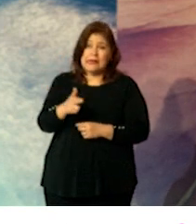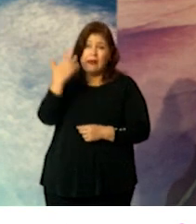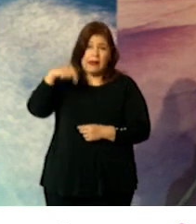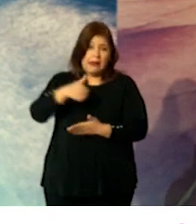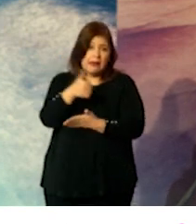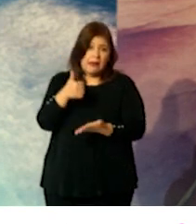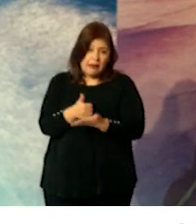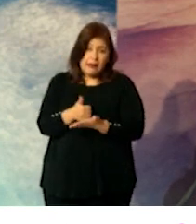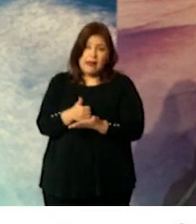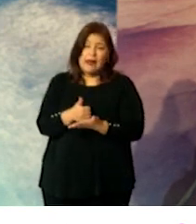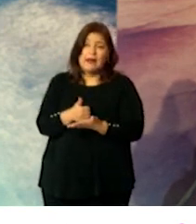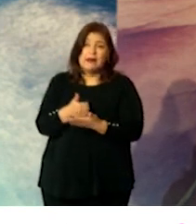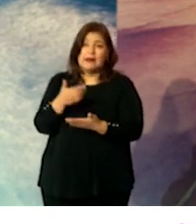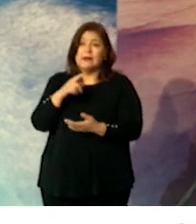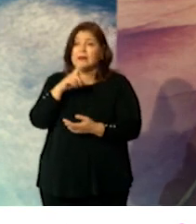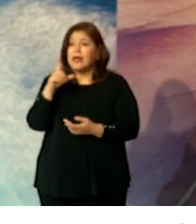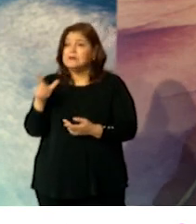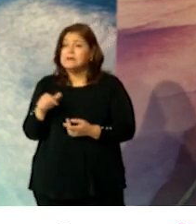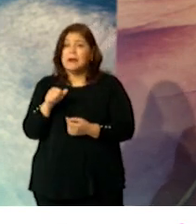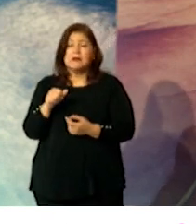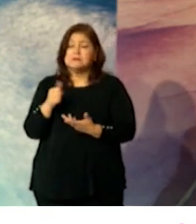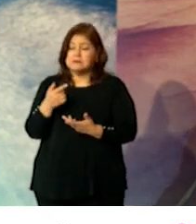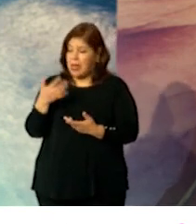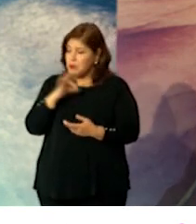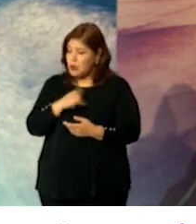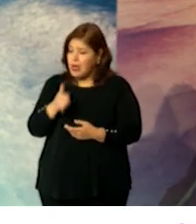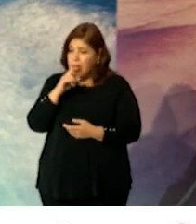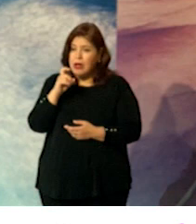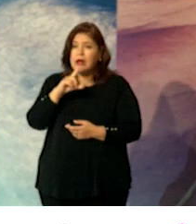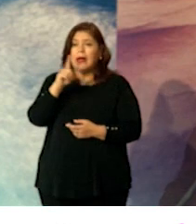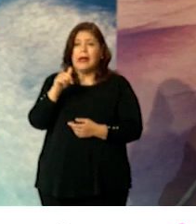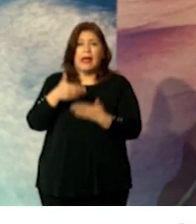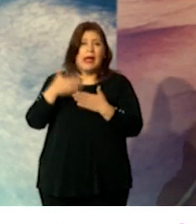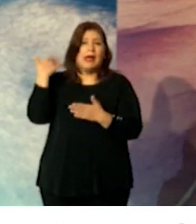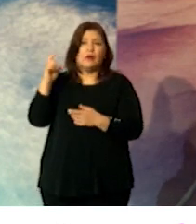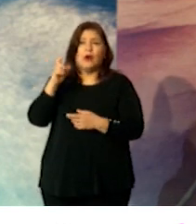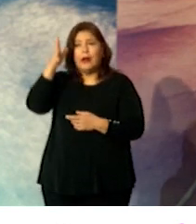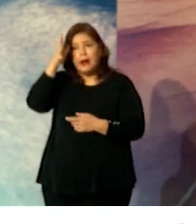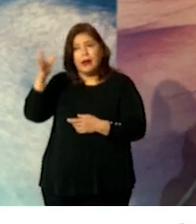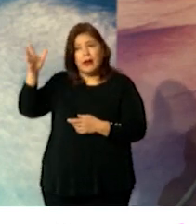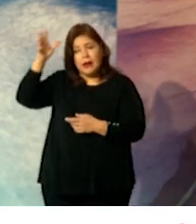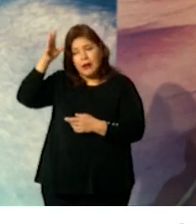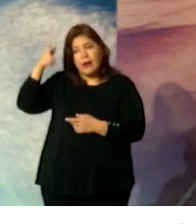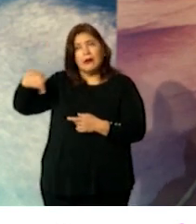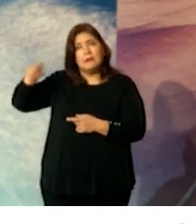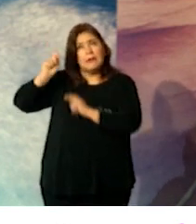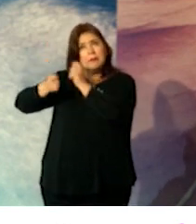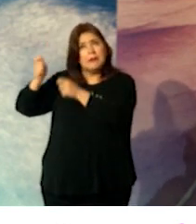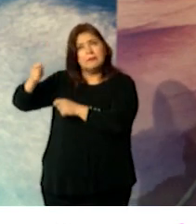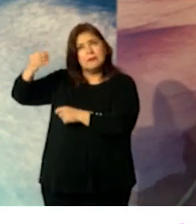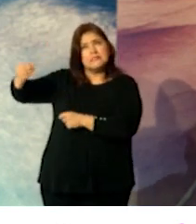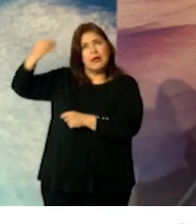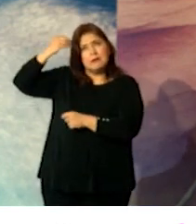podían beber, y adivinen cuándo fue, en un manejo prehispánico, con una sabiduría muy diferente